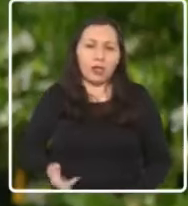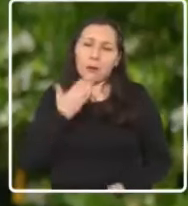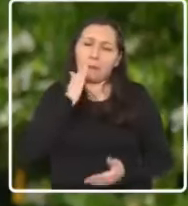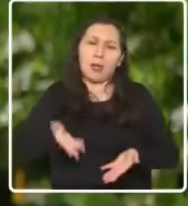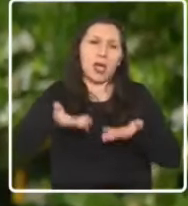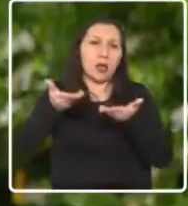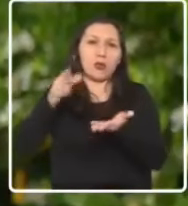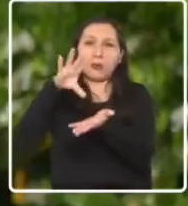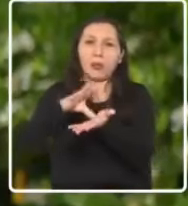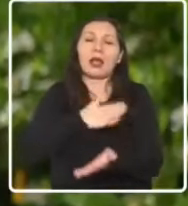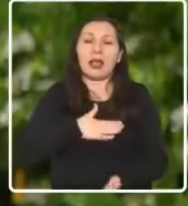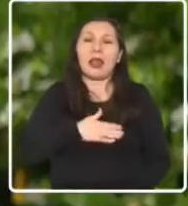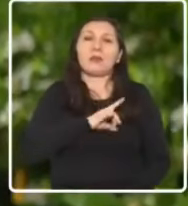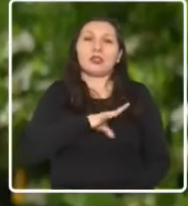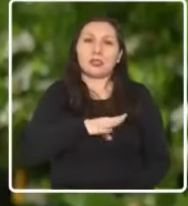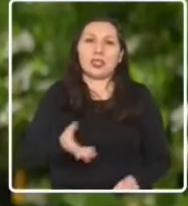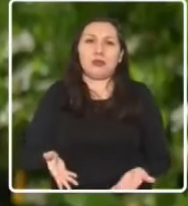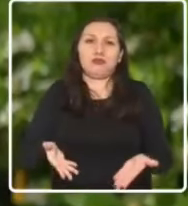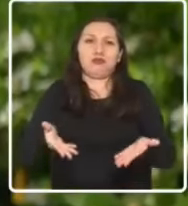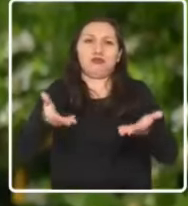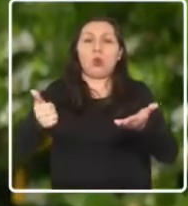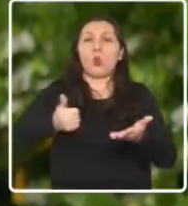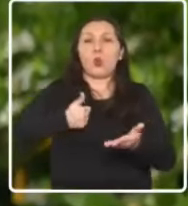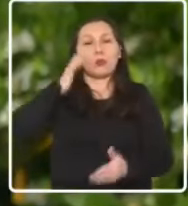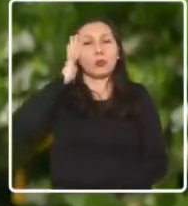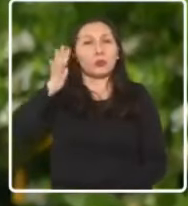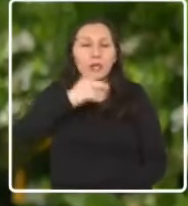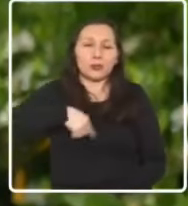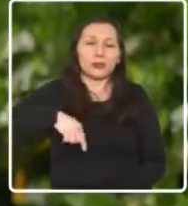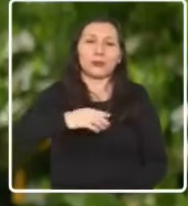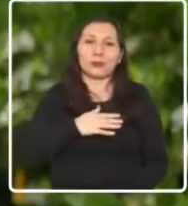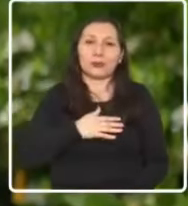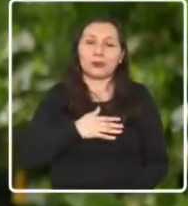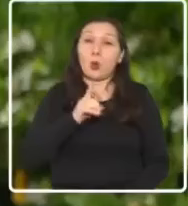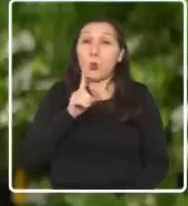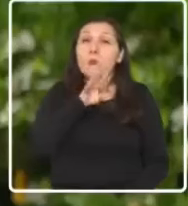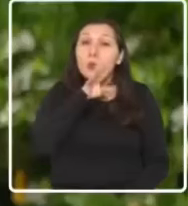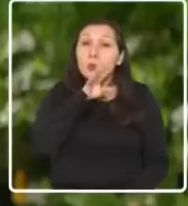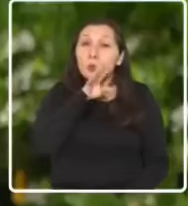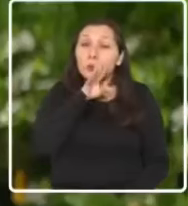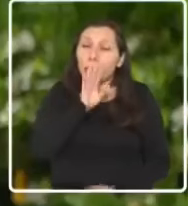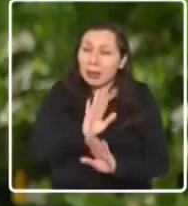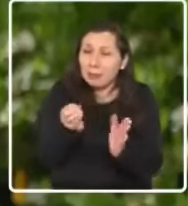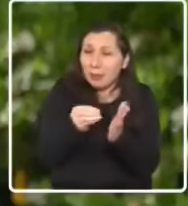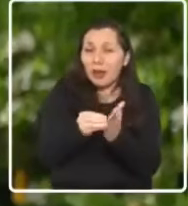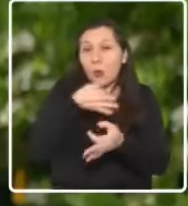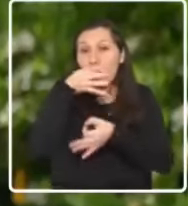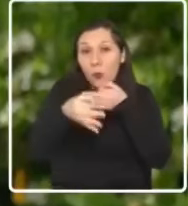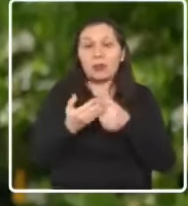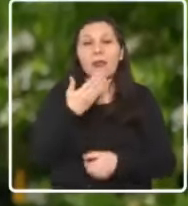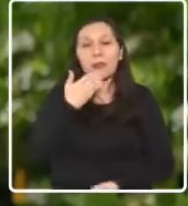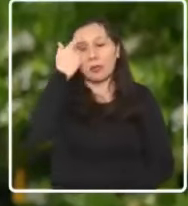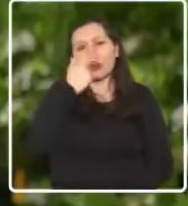país y que queremos que Chile crezca y que podamos cumplir nuestros sueños. Un minuto más, solo para contarles que